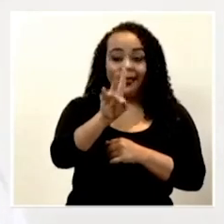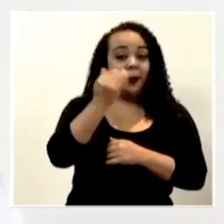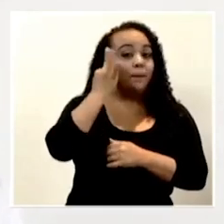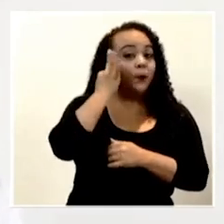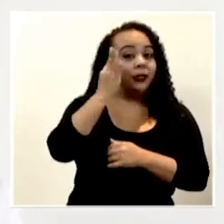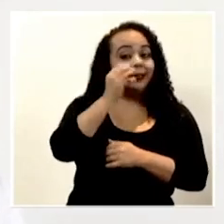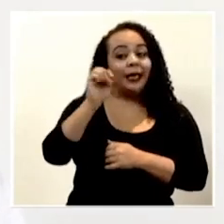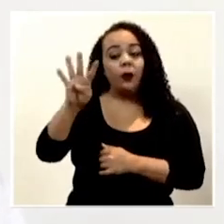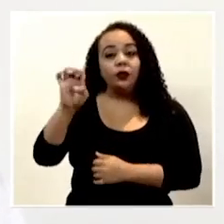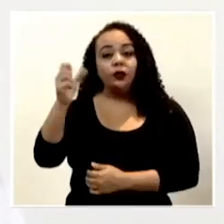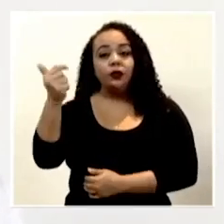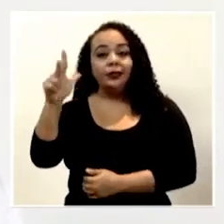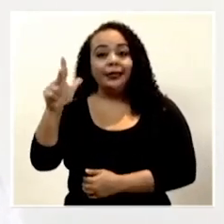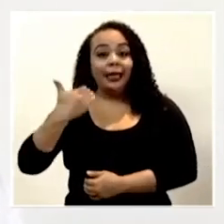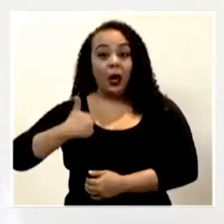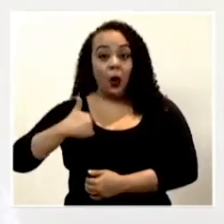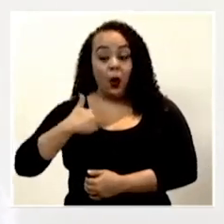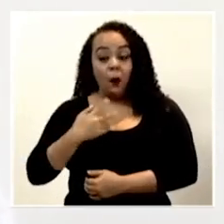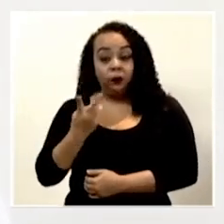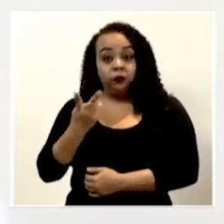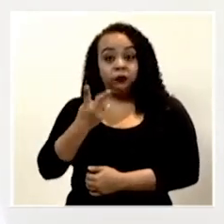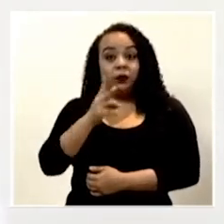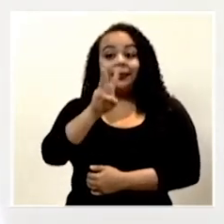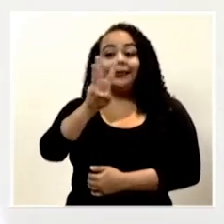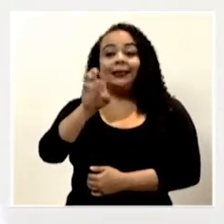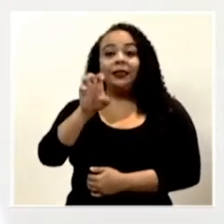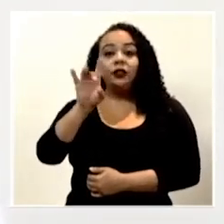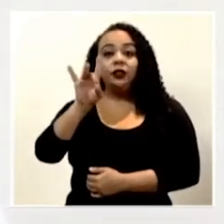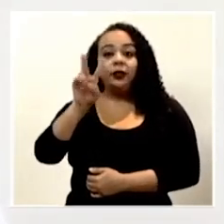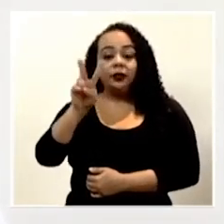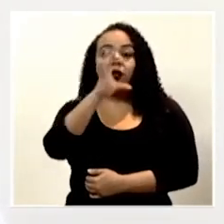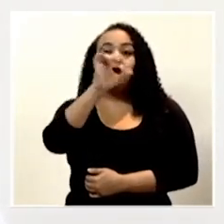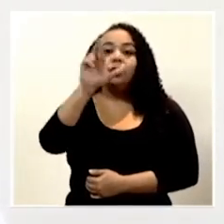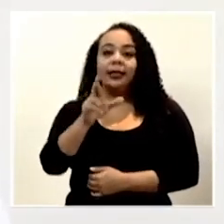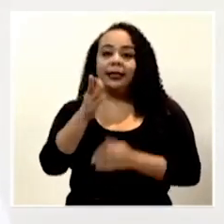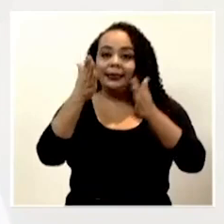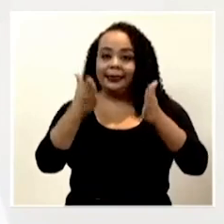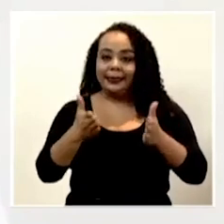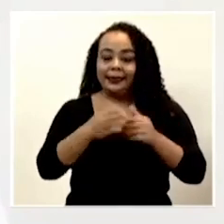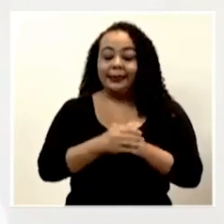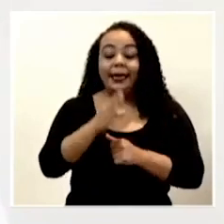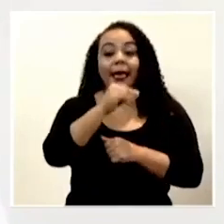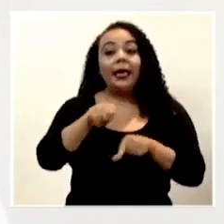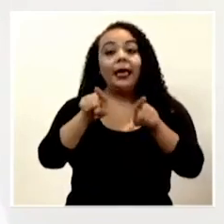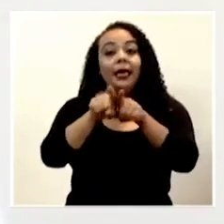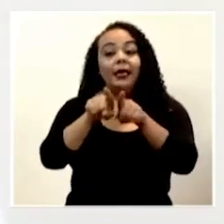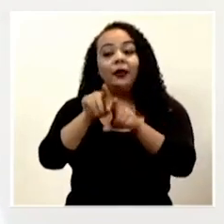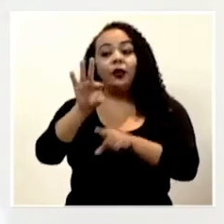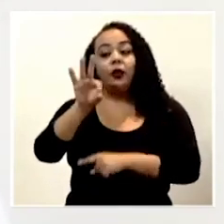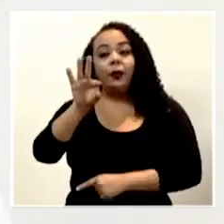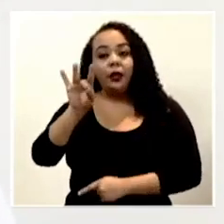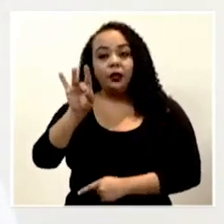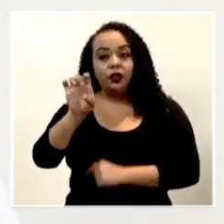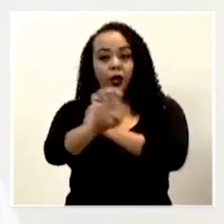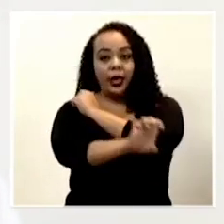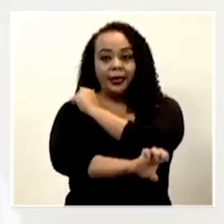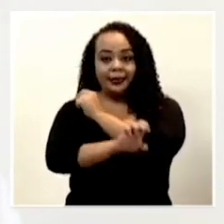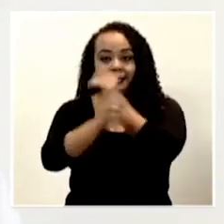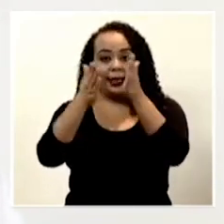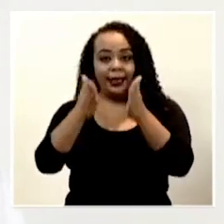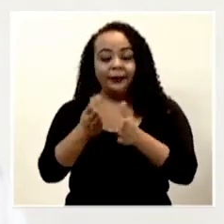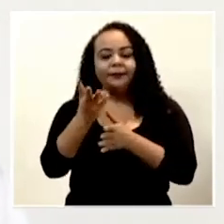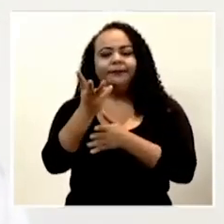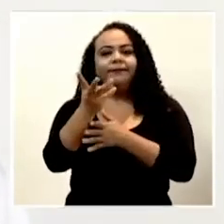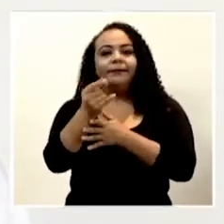413 hombres, de los cuales 682 son costarricenses y 98 son extranjeros. Se